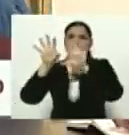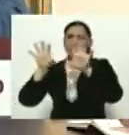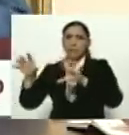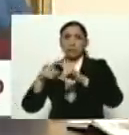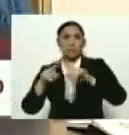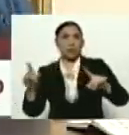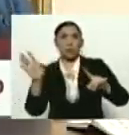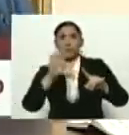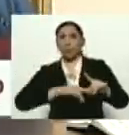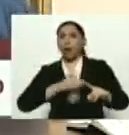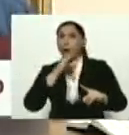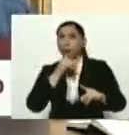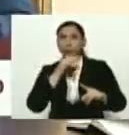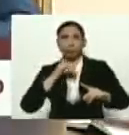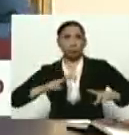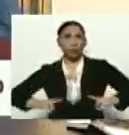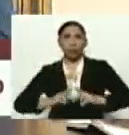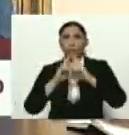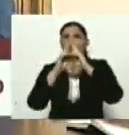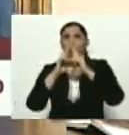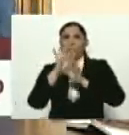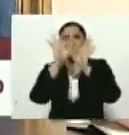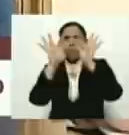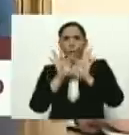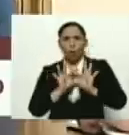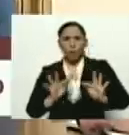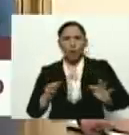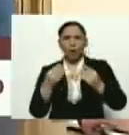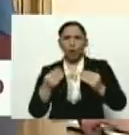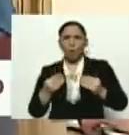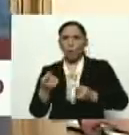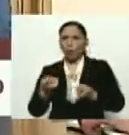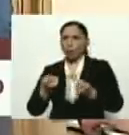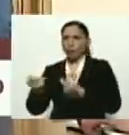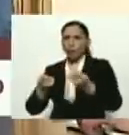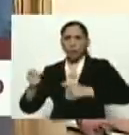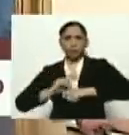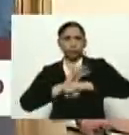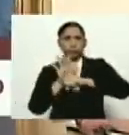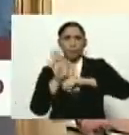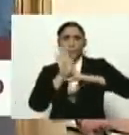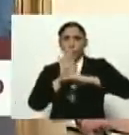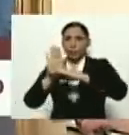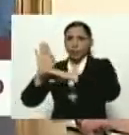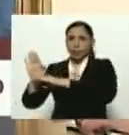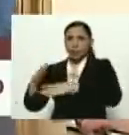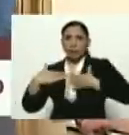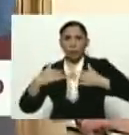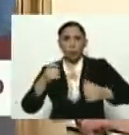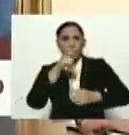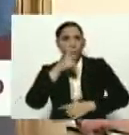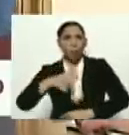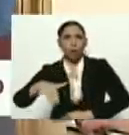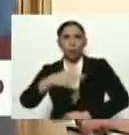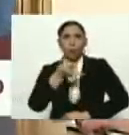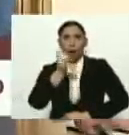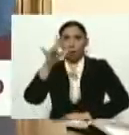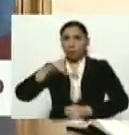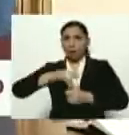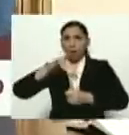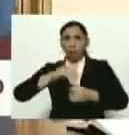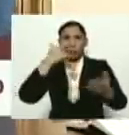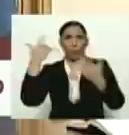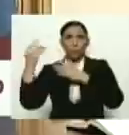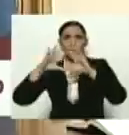no ha encontrado la fórmula de controlar el coronavirus y proteger la salud de su pueblo. Aquí están los datos